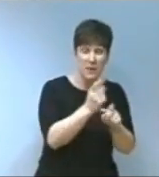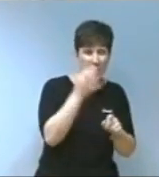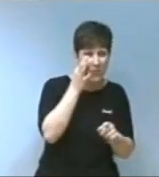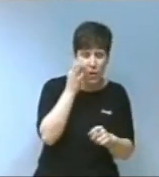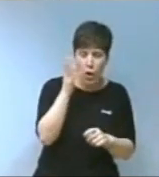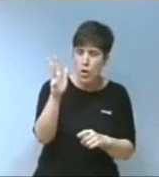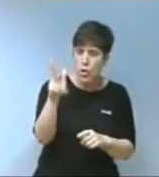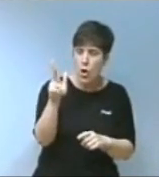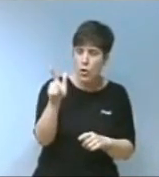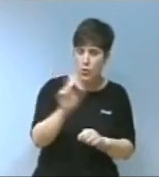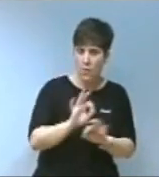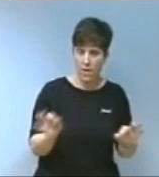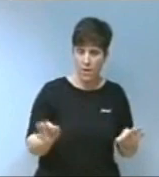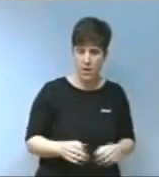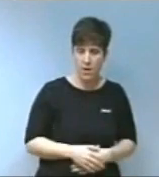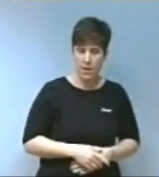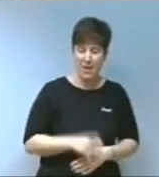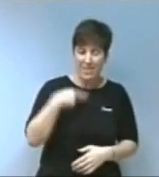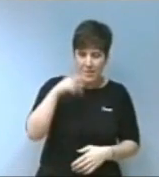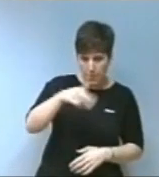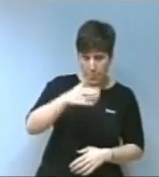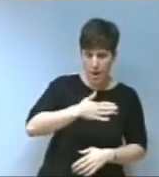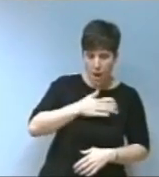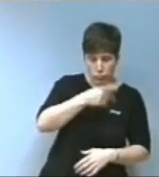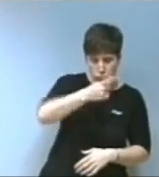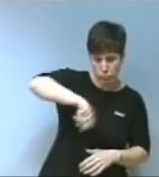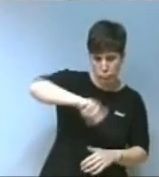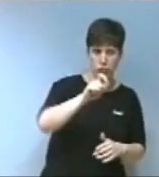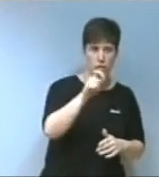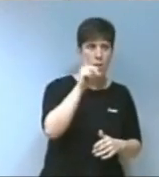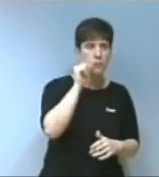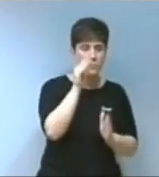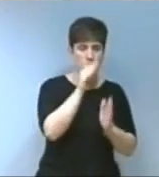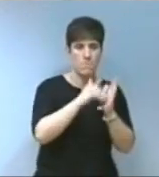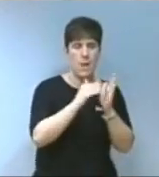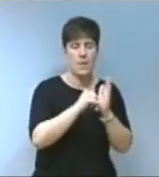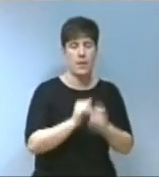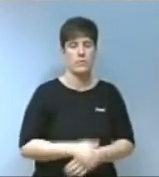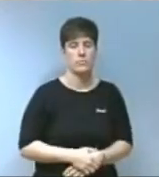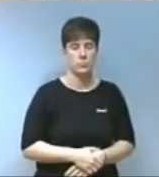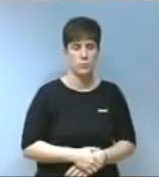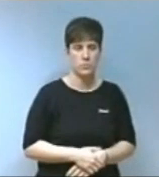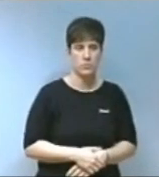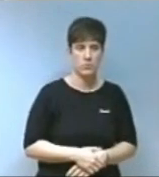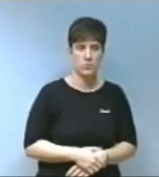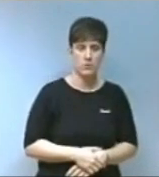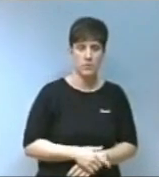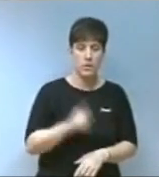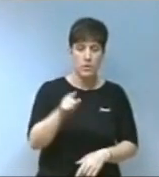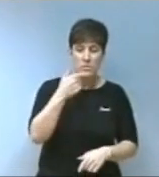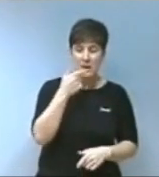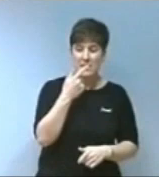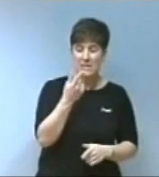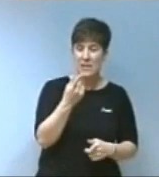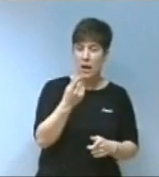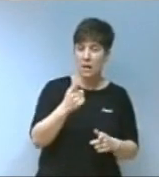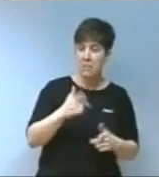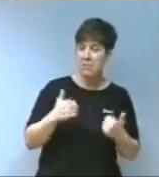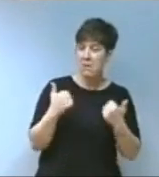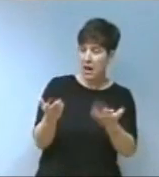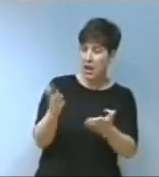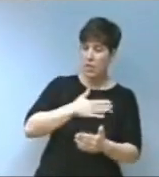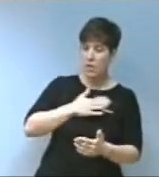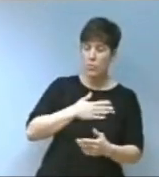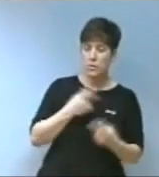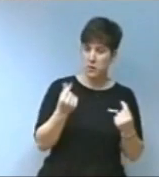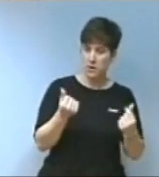Los golpistas nos roban también a nosotros, a los valencianos. Y ustedes le están regalando nuestro dinero. Pero no